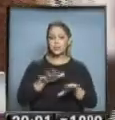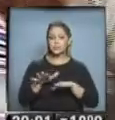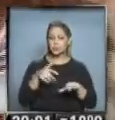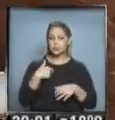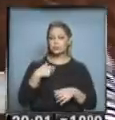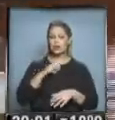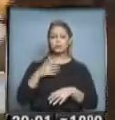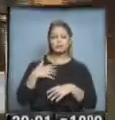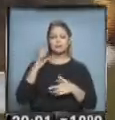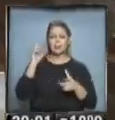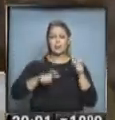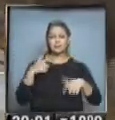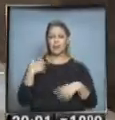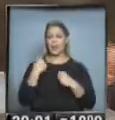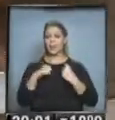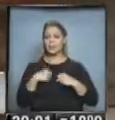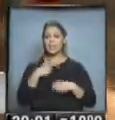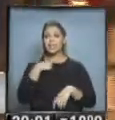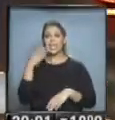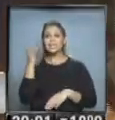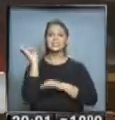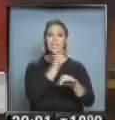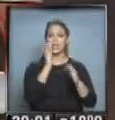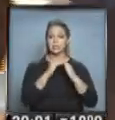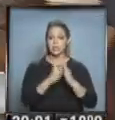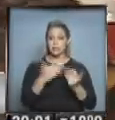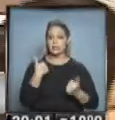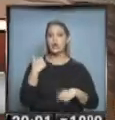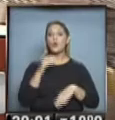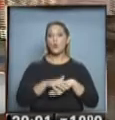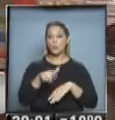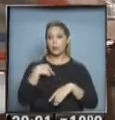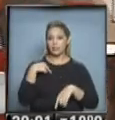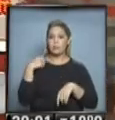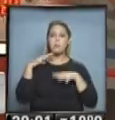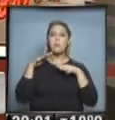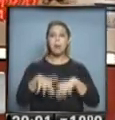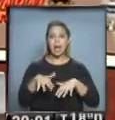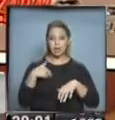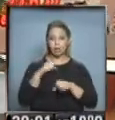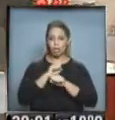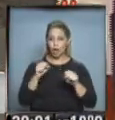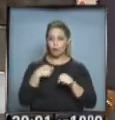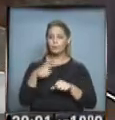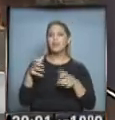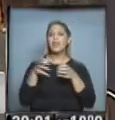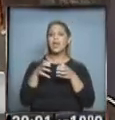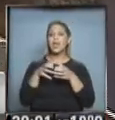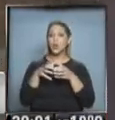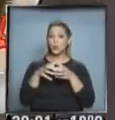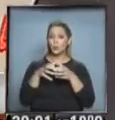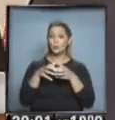empujones, la gente desesperada trata de llegar a sus hogares, consecuencia del paro sorpresivo del gremio La